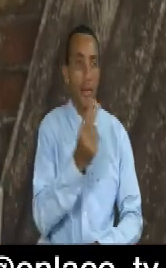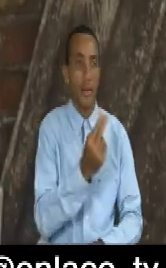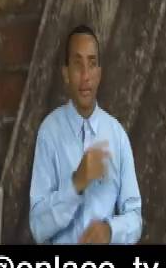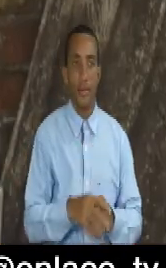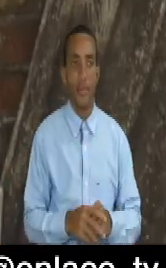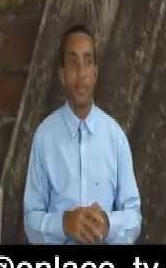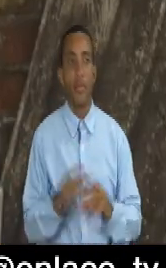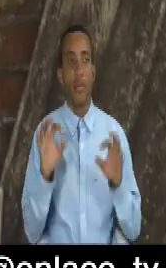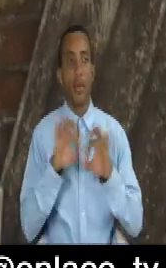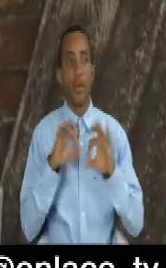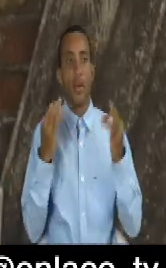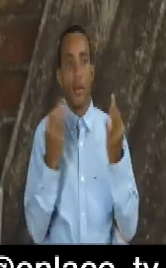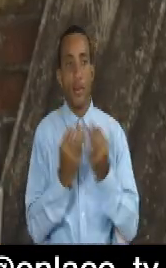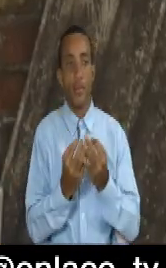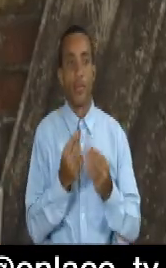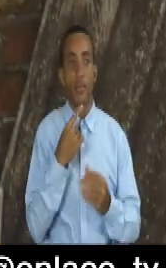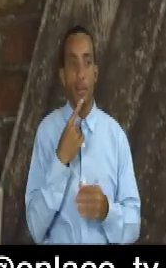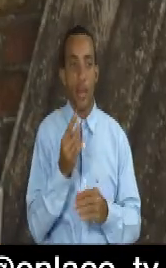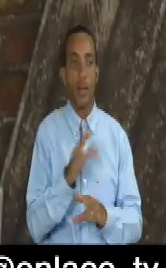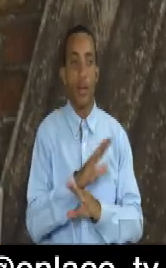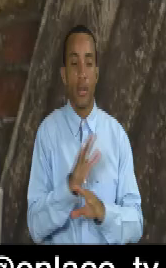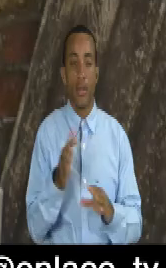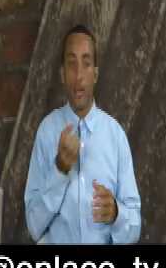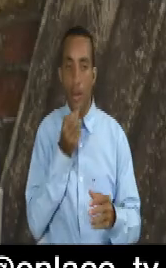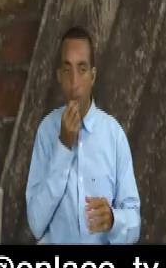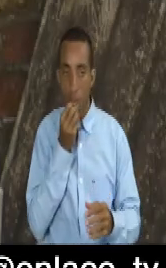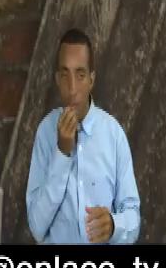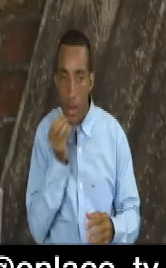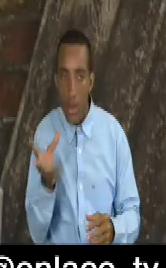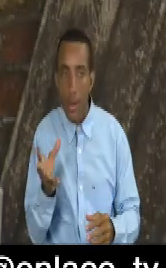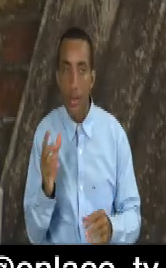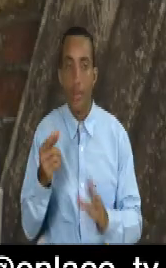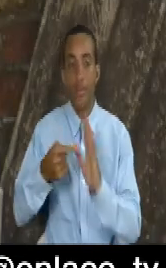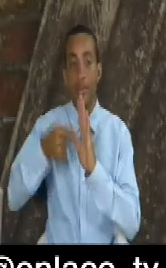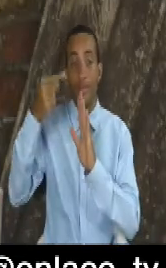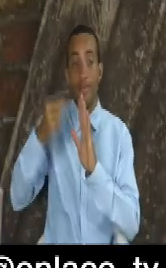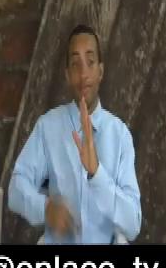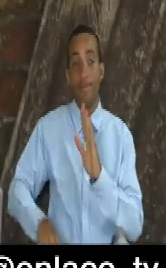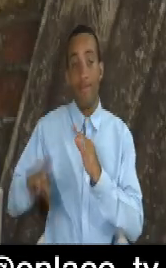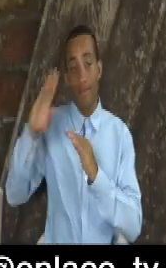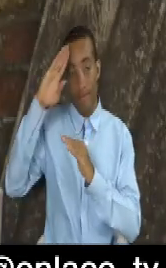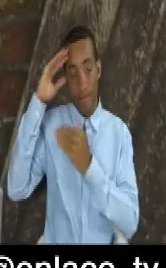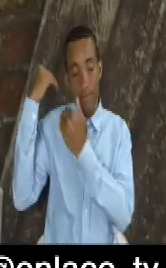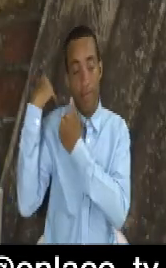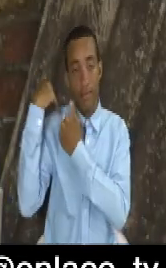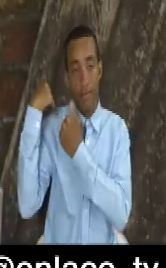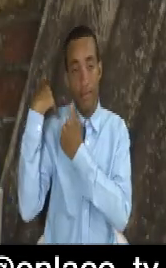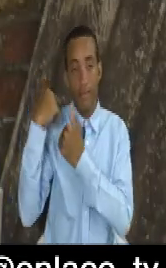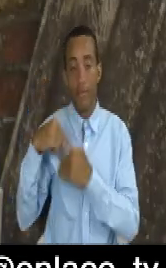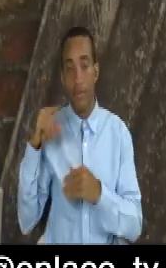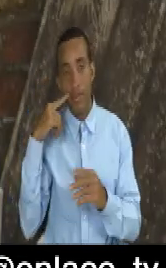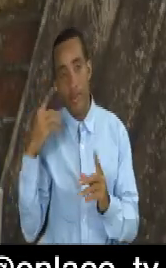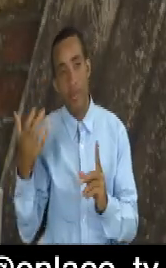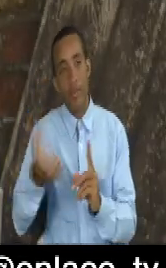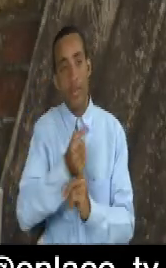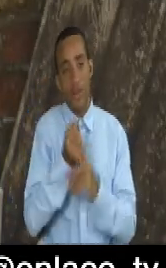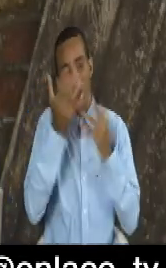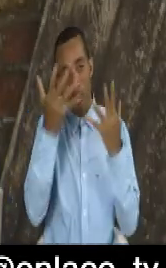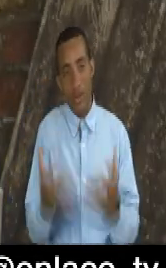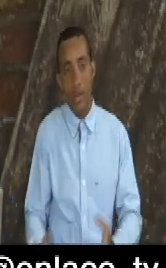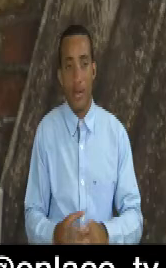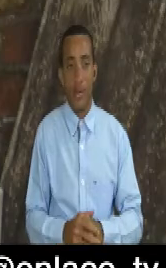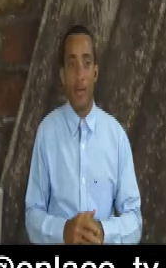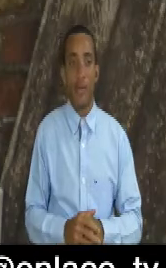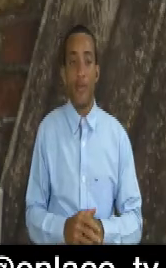la familia ha manifestado que ya interpuso la denuncia ante las autoridades competentes para dar con el paradero de su hija. Ellos han manifestado pues